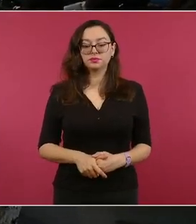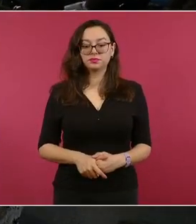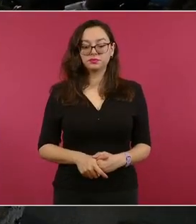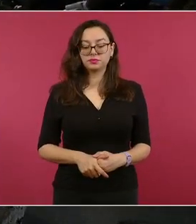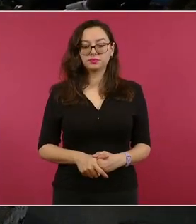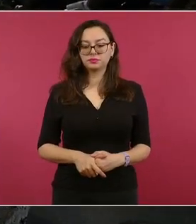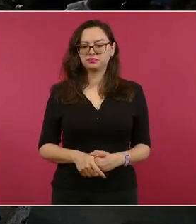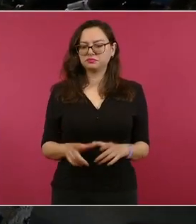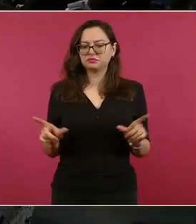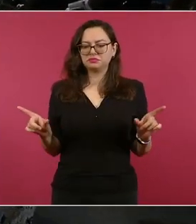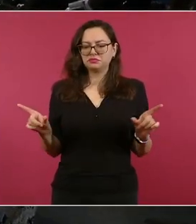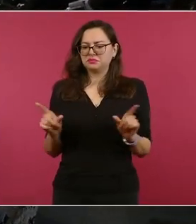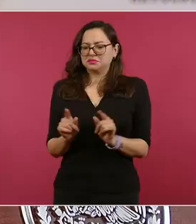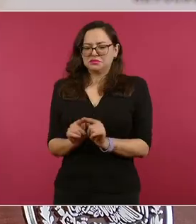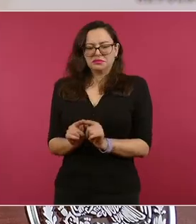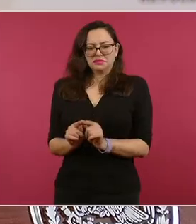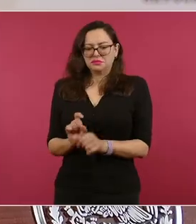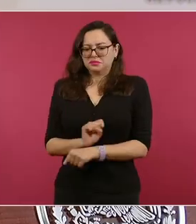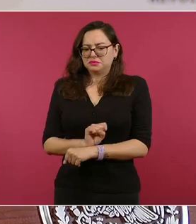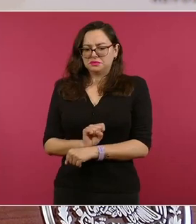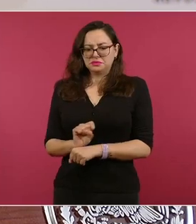Es un fragmento.